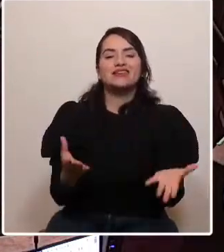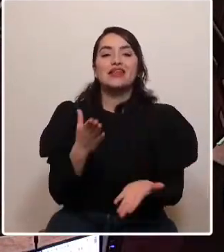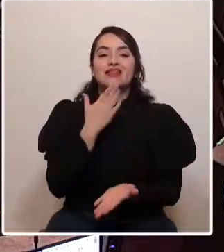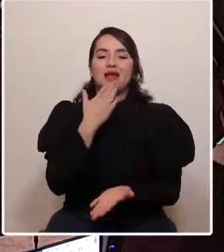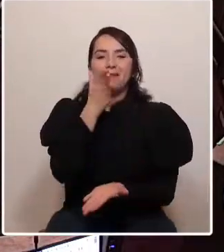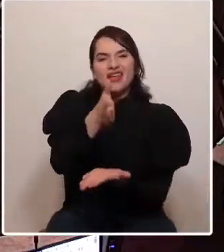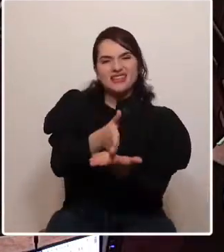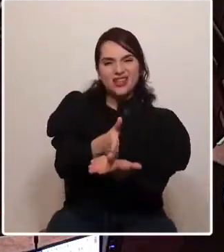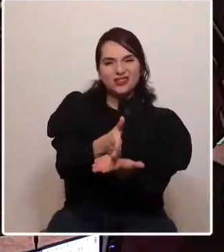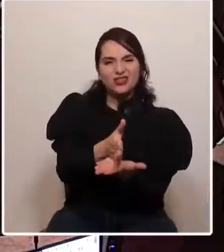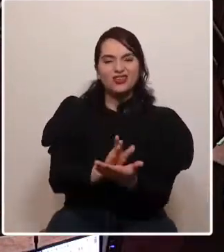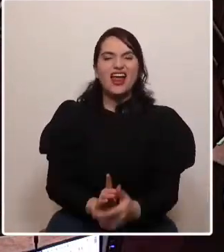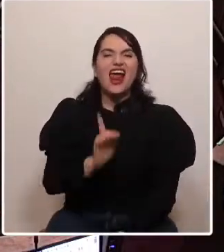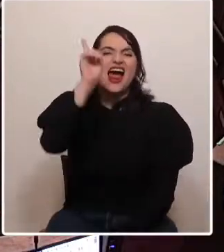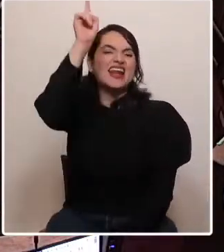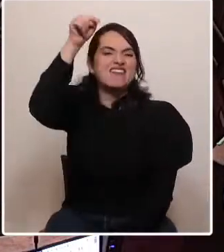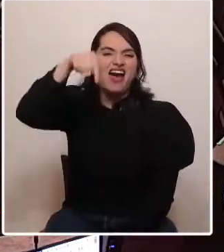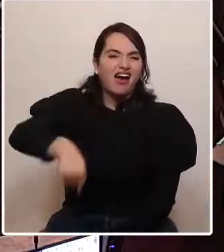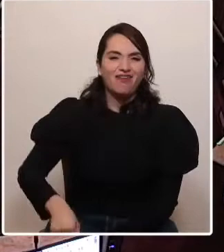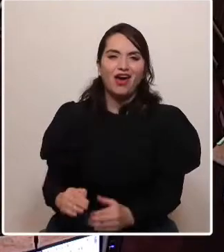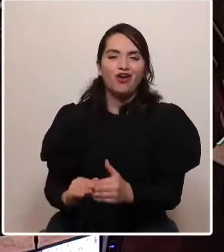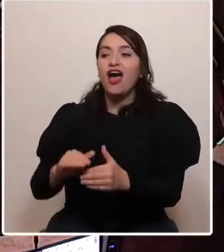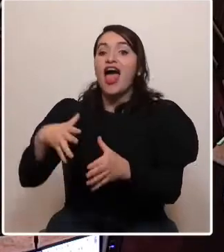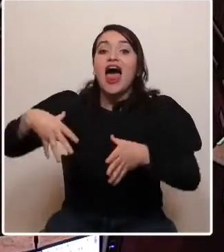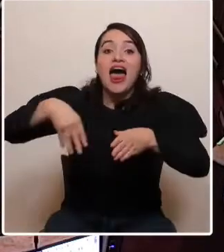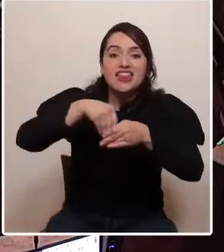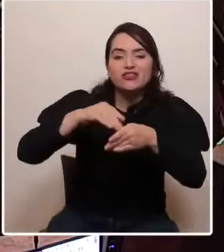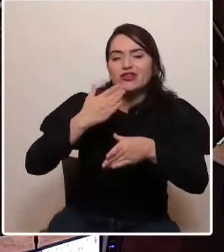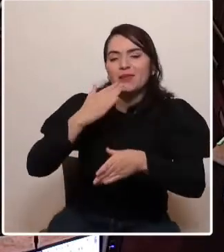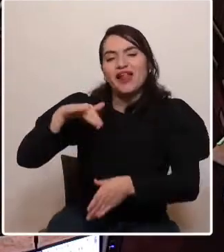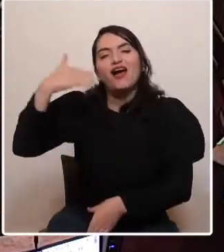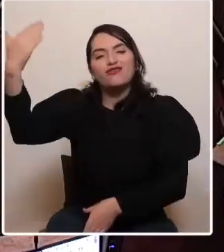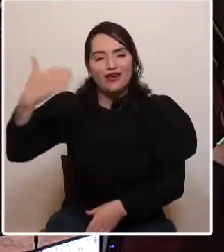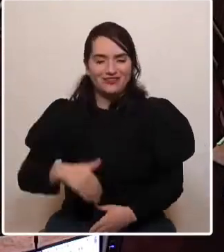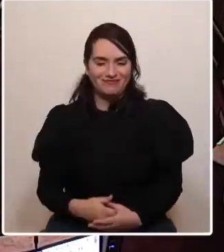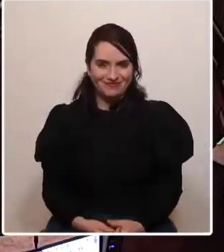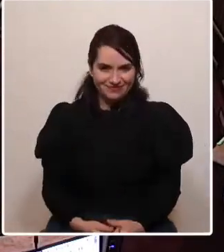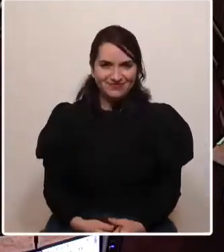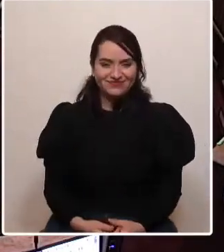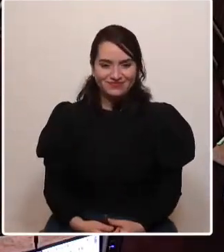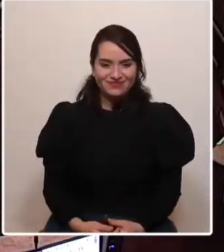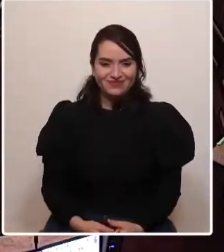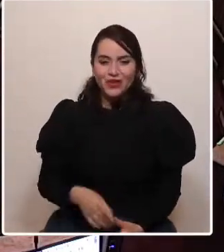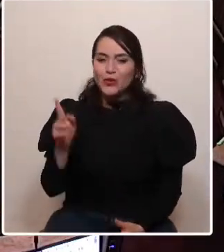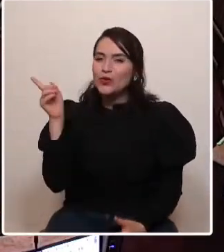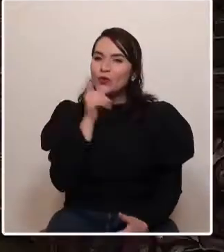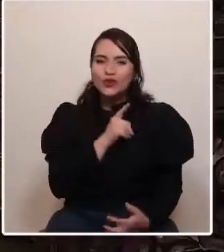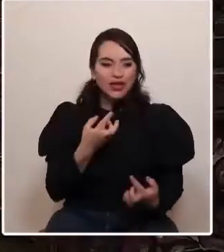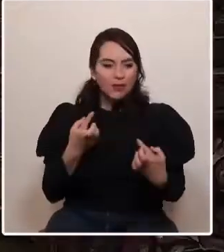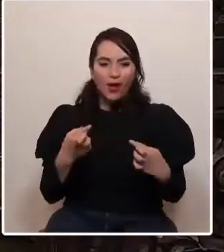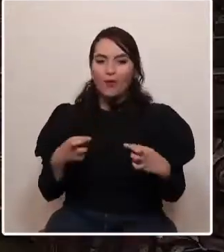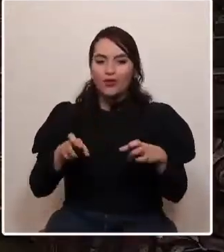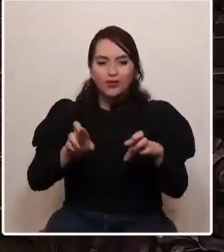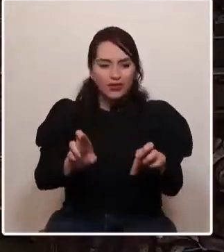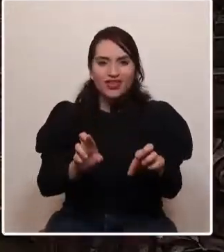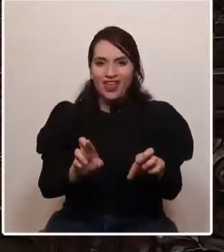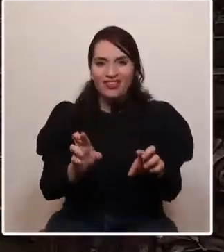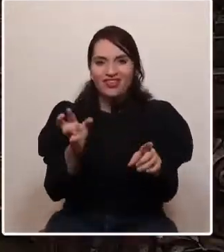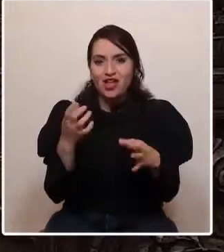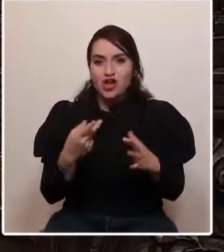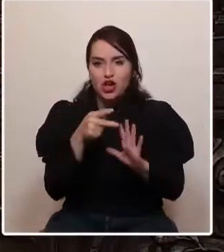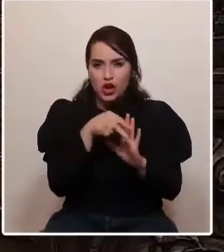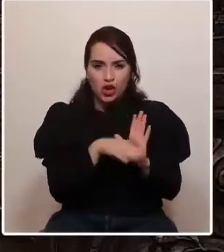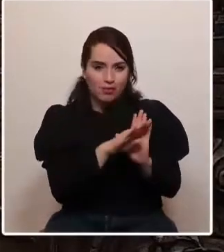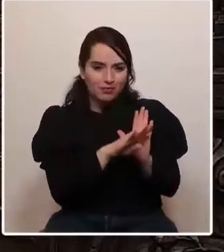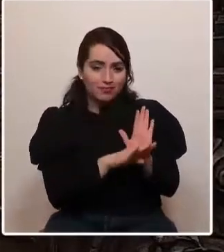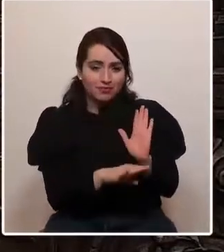arriba, abajo, adentro y afuera. Esta es nuestra última oportunidad con todas estas normas y eso es